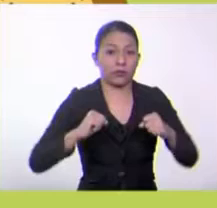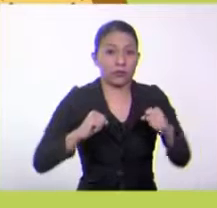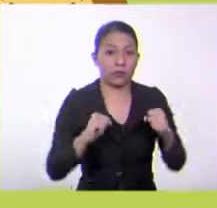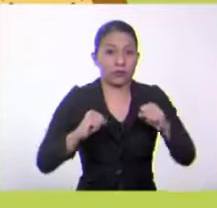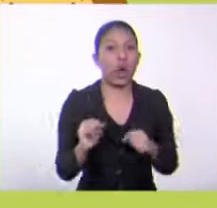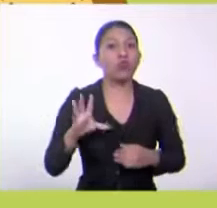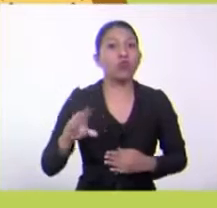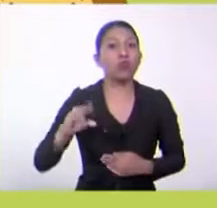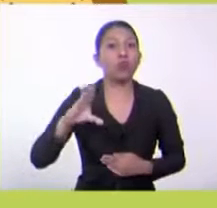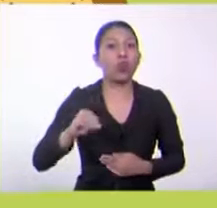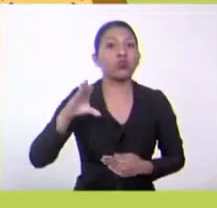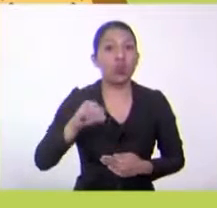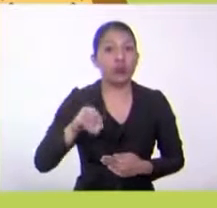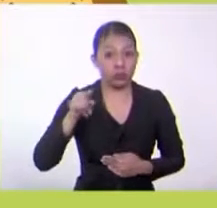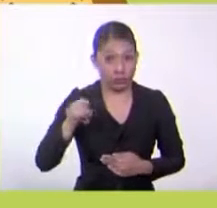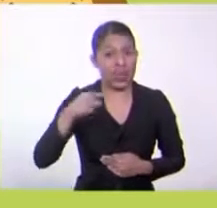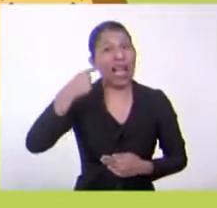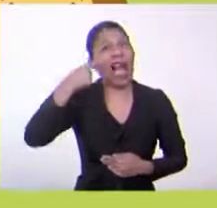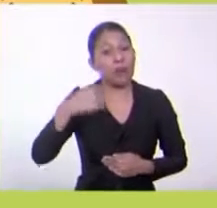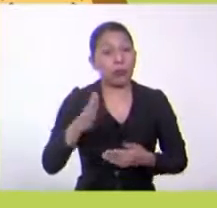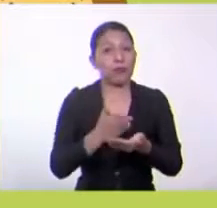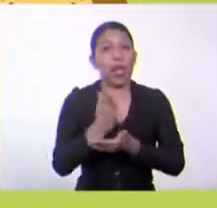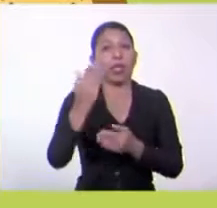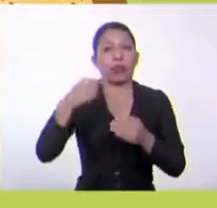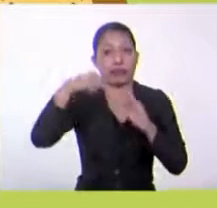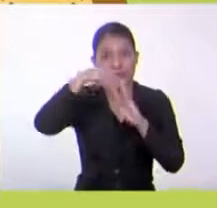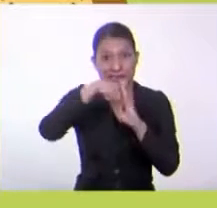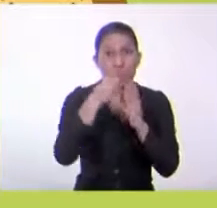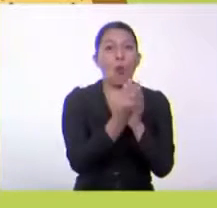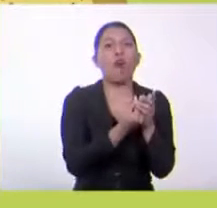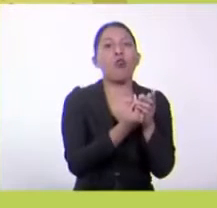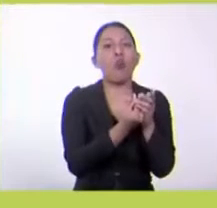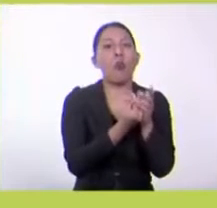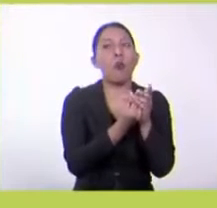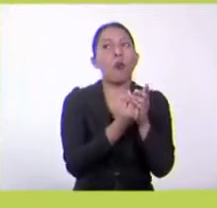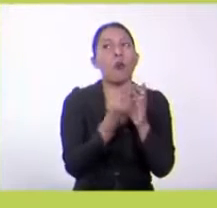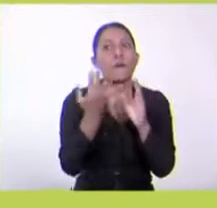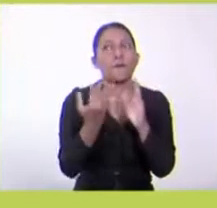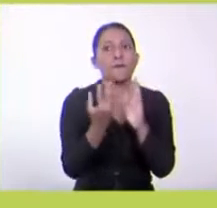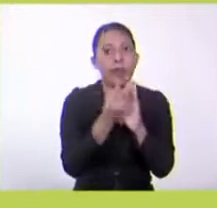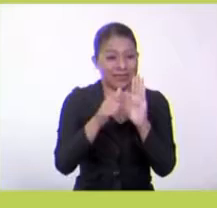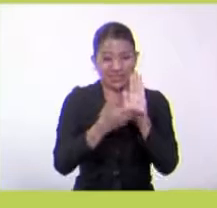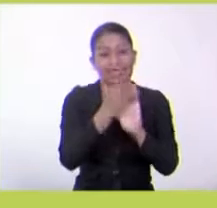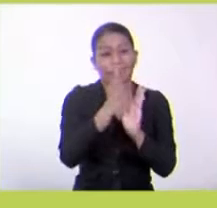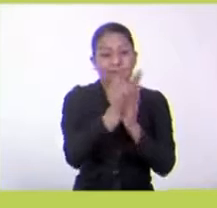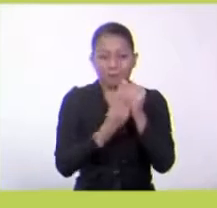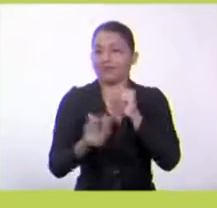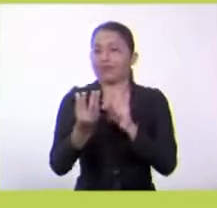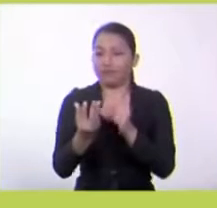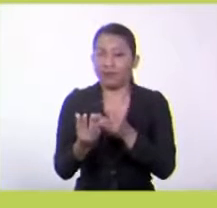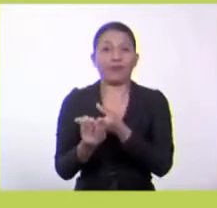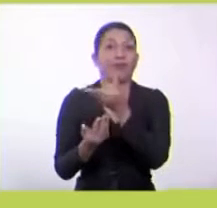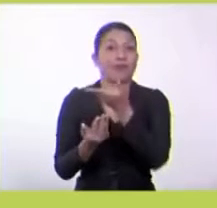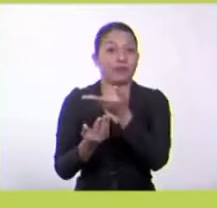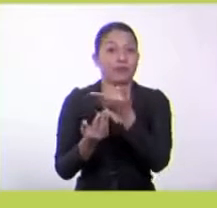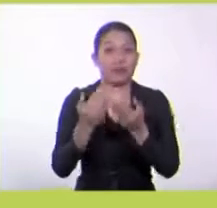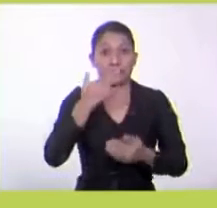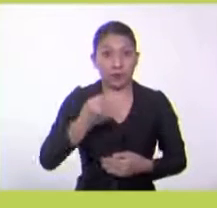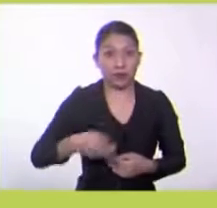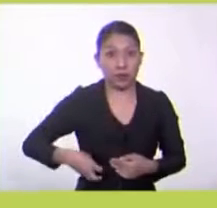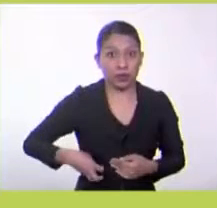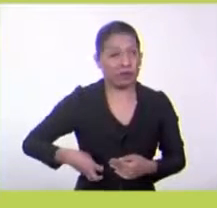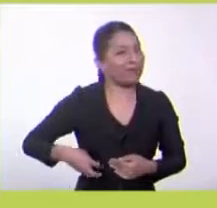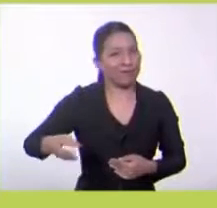el perro son ejemplos de animales ovovivíparos? La respuesta es